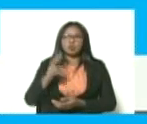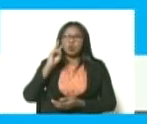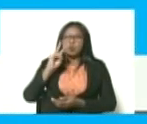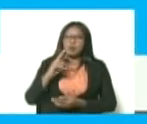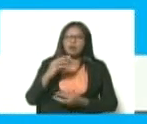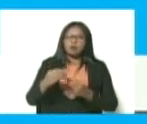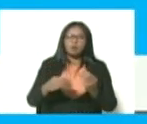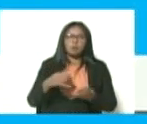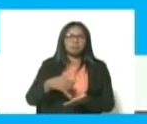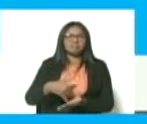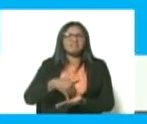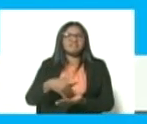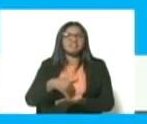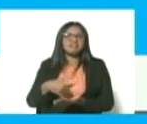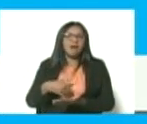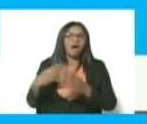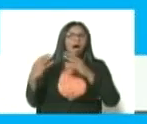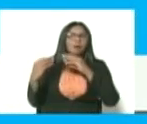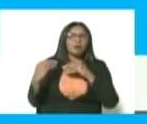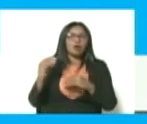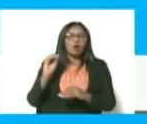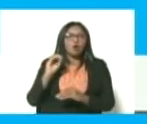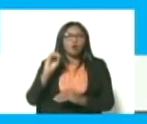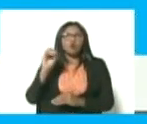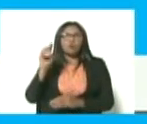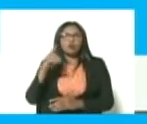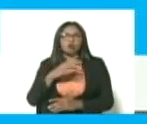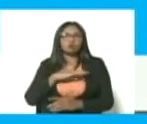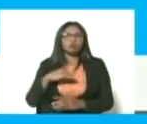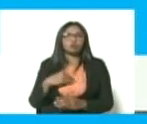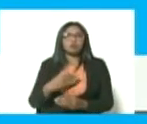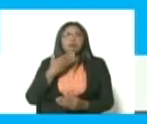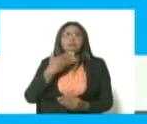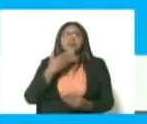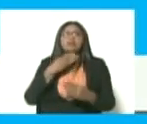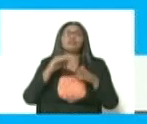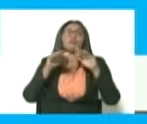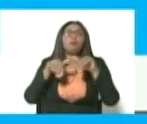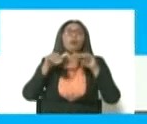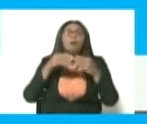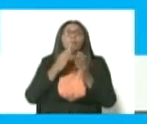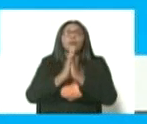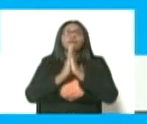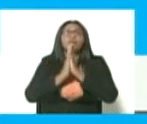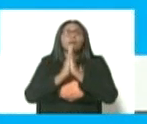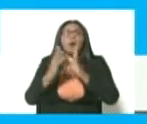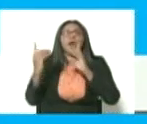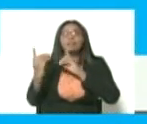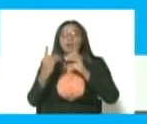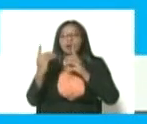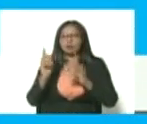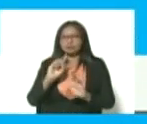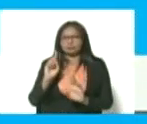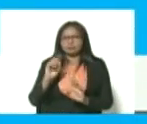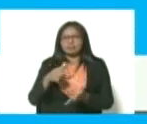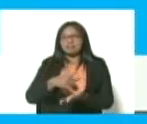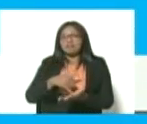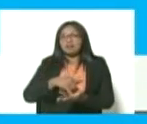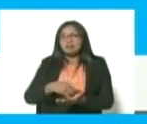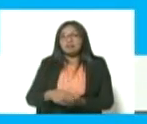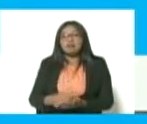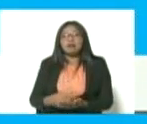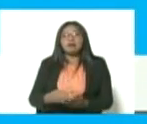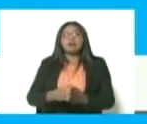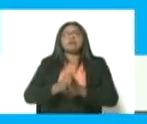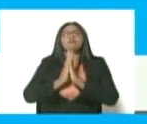de debilidad o como que estuviéramos rogando de rodillas el diálogo. Ni debilidad ni ruego.